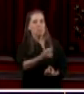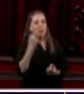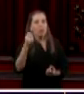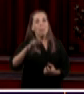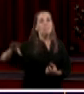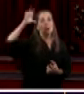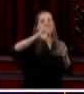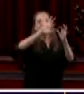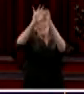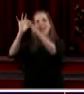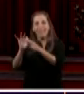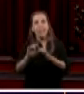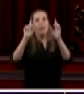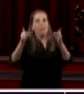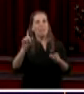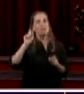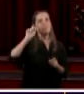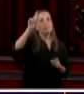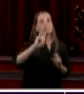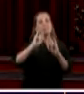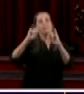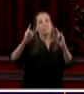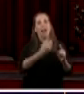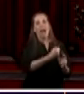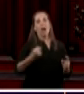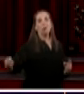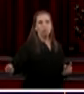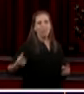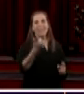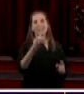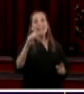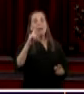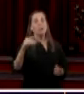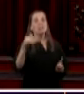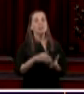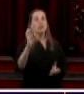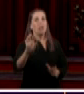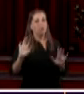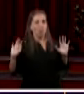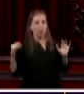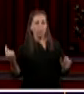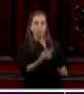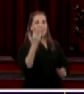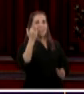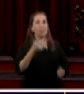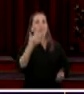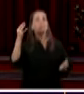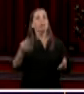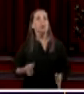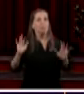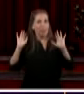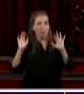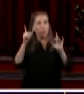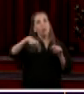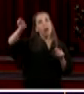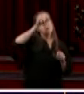recaud la recaudación va a crecer bastante más que está previsto que crezca 37,6 contra una inflación que está previsto que